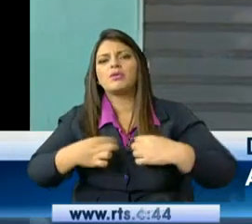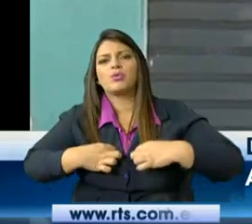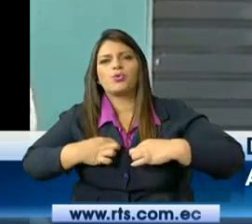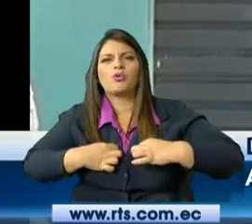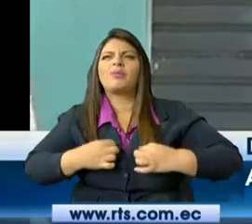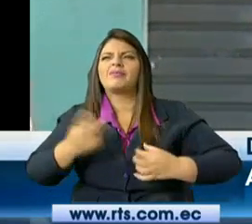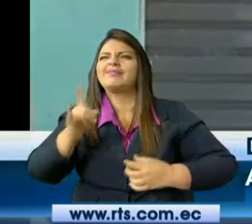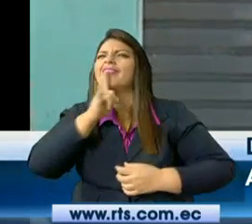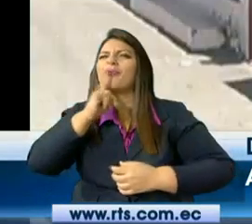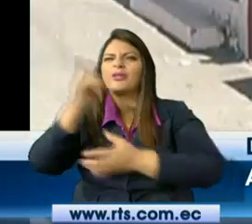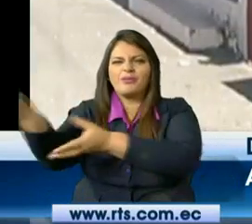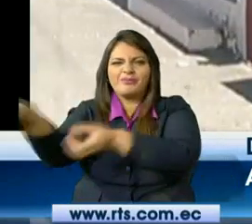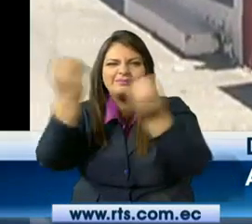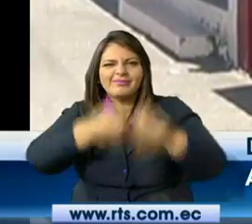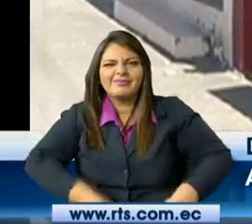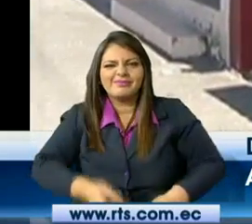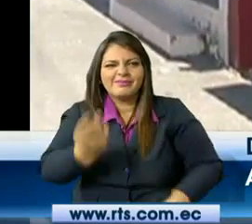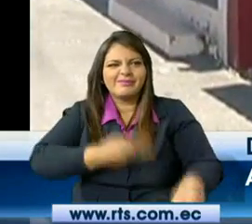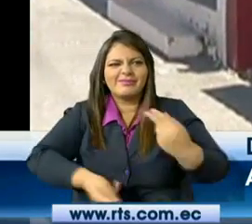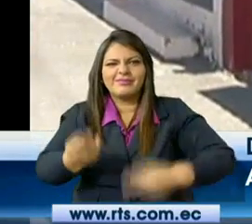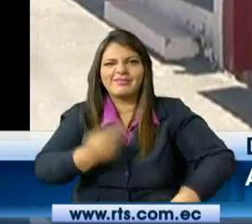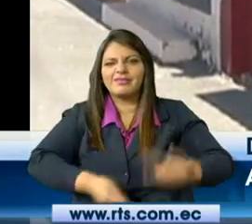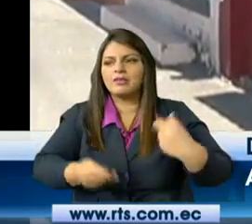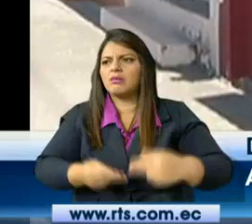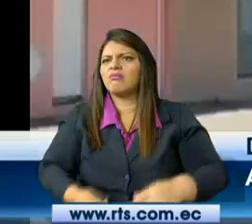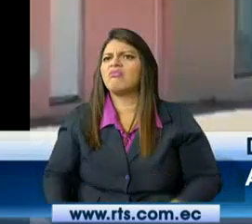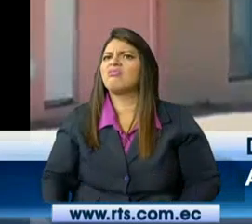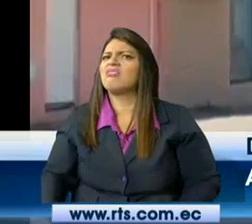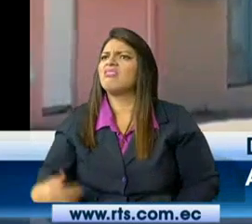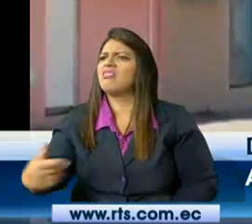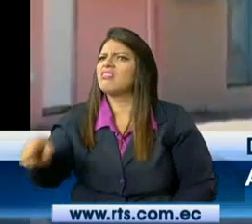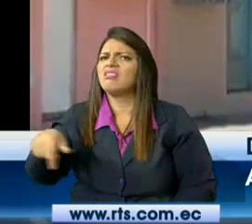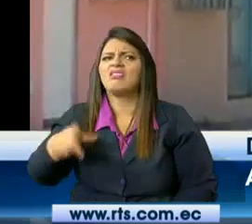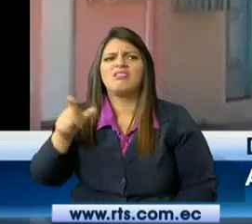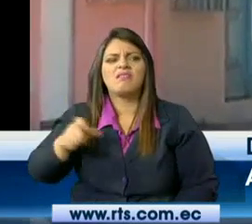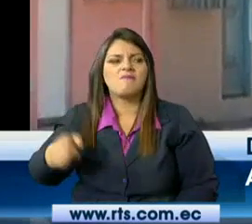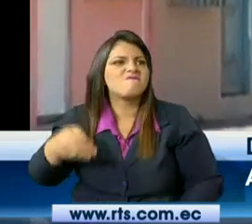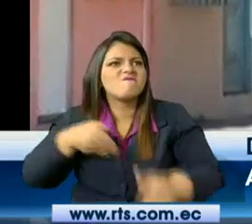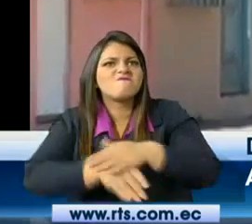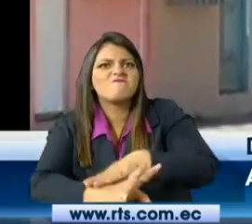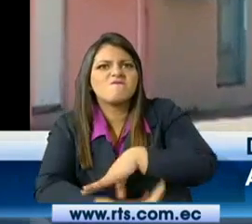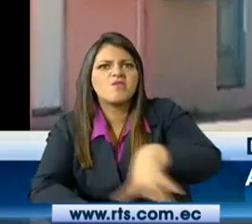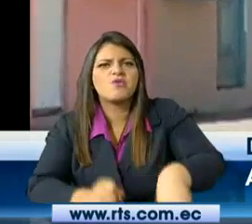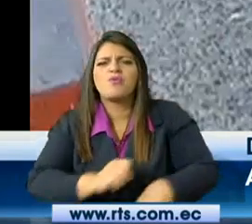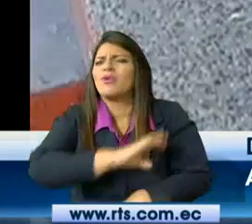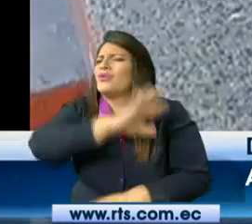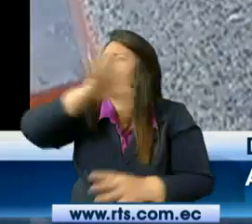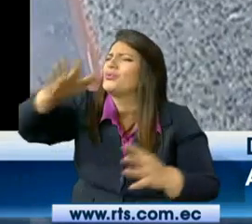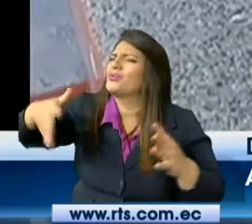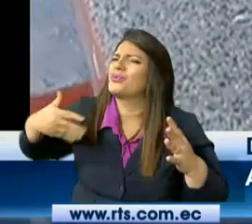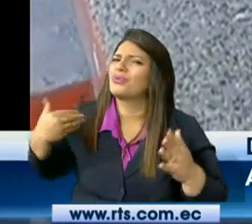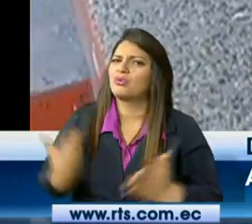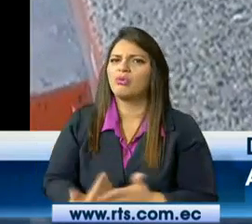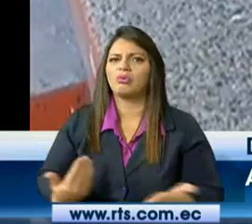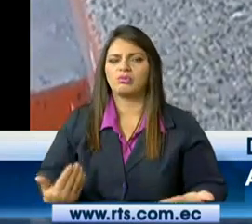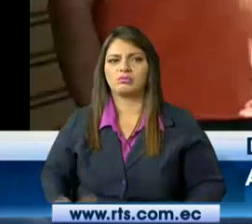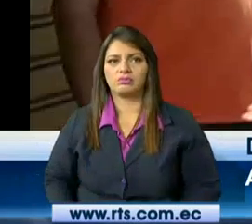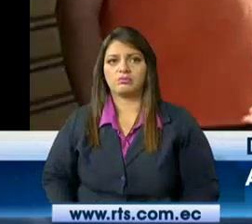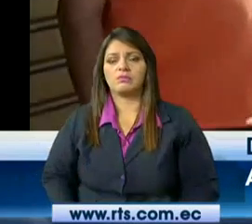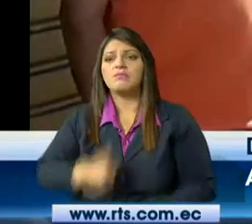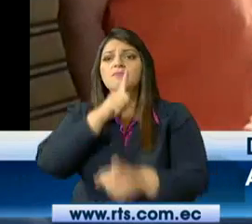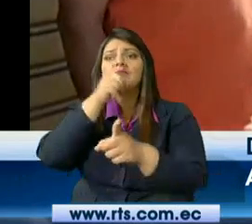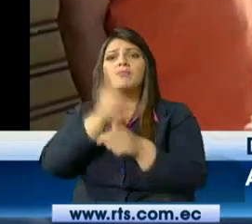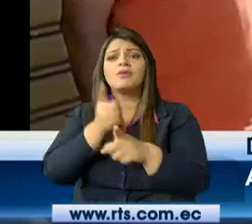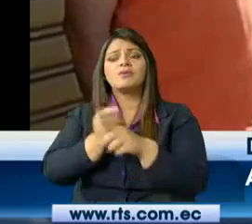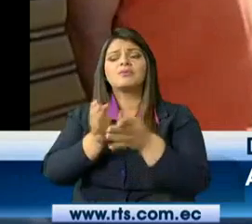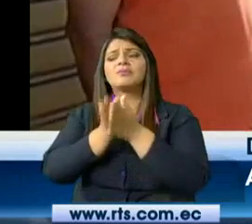3 de la mañana, se llevaron todo lo que era tipo de ropa, solamente dejaron los maniquíes ahí. Por ello piden mayor control para lograr